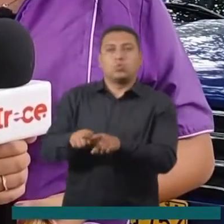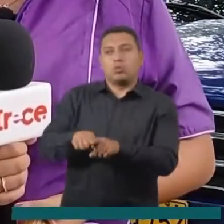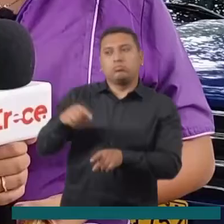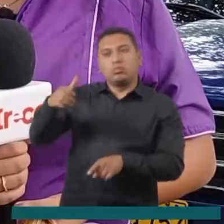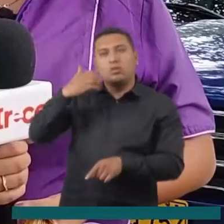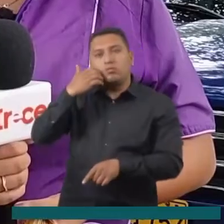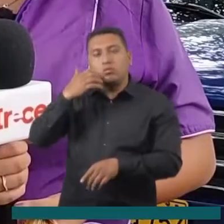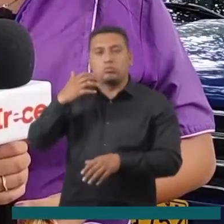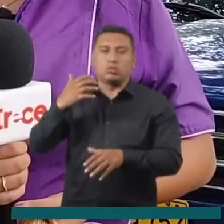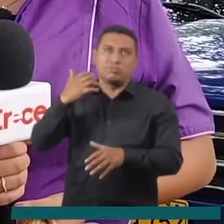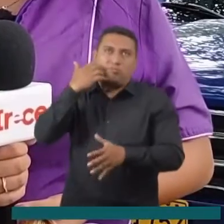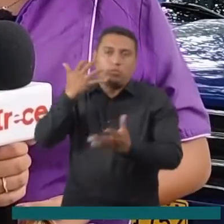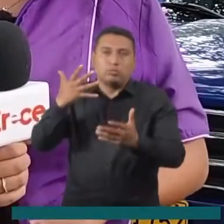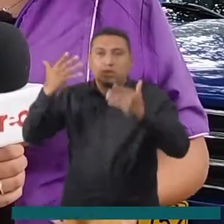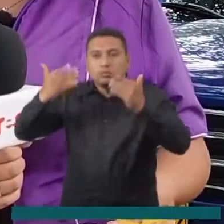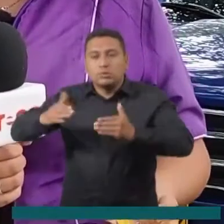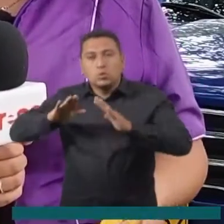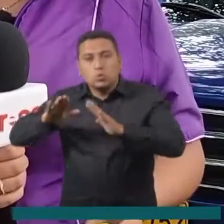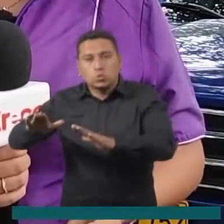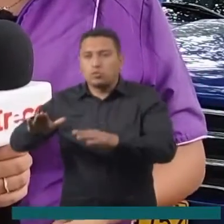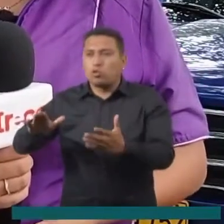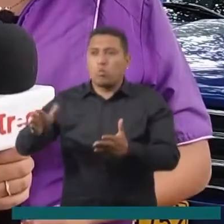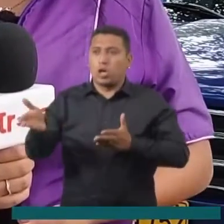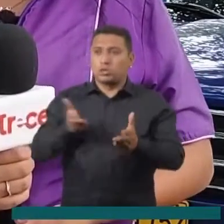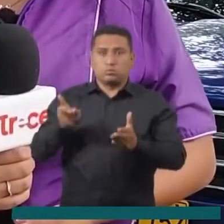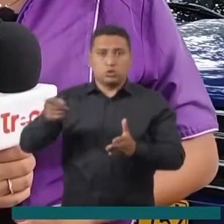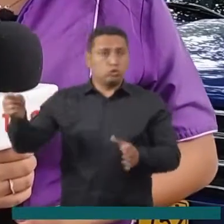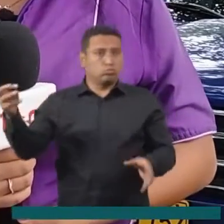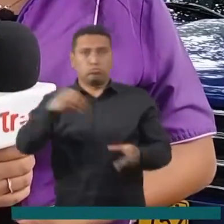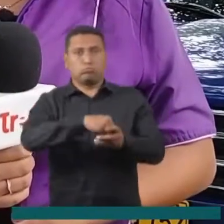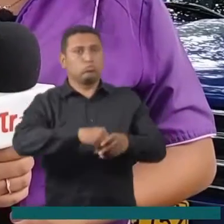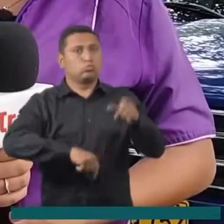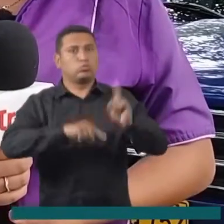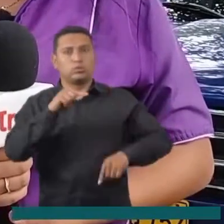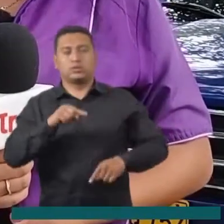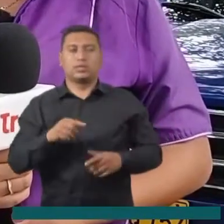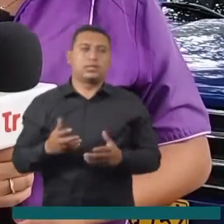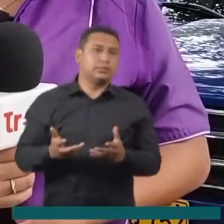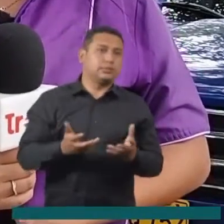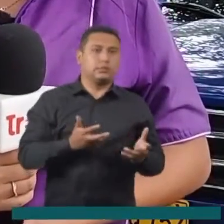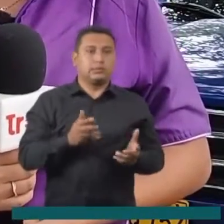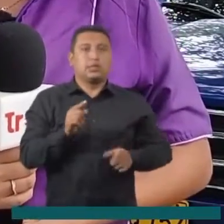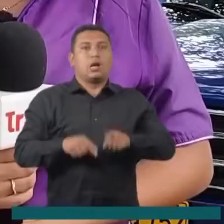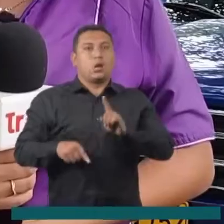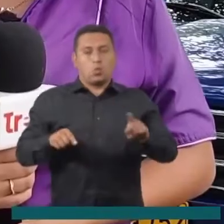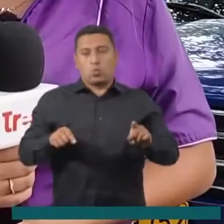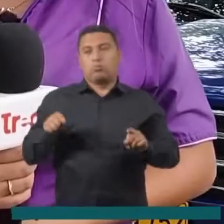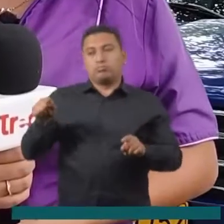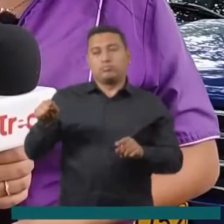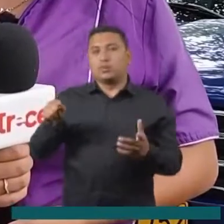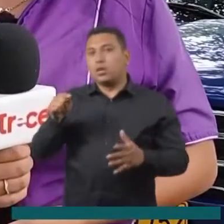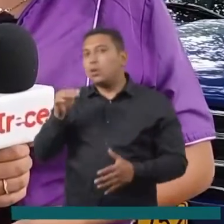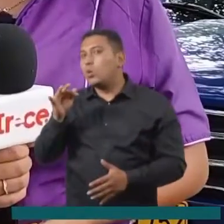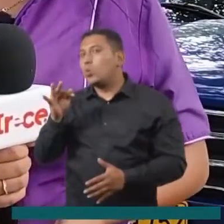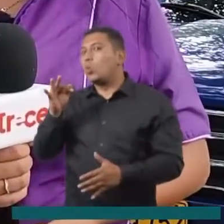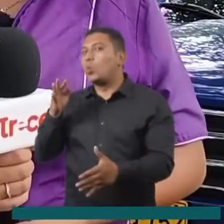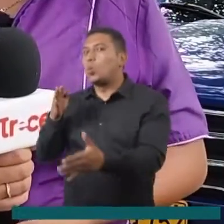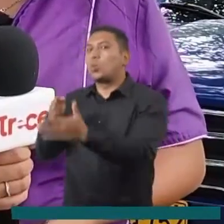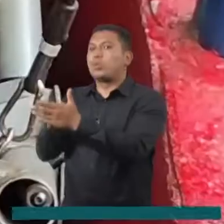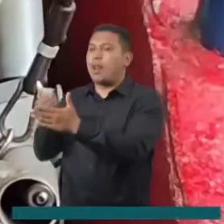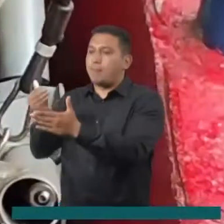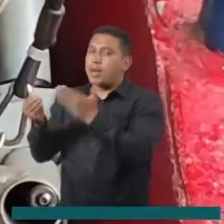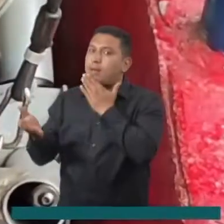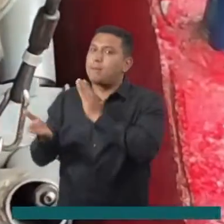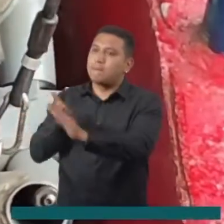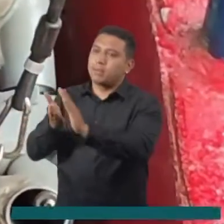y pues no pueden acceder al servicio. Muchos casitos los llevamos por tutela pues para que puedan ser